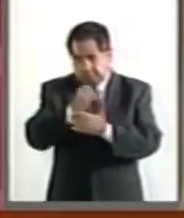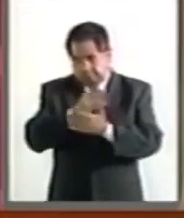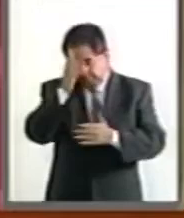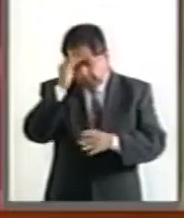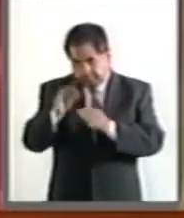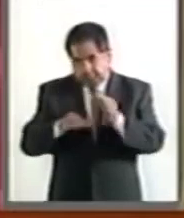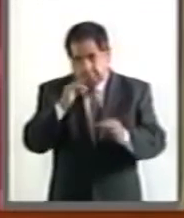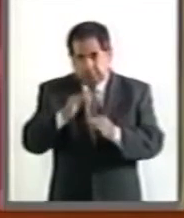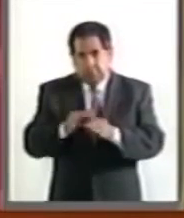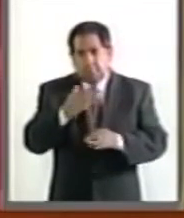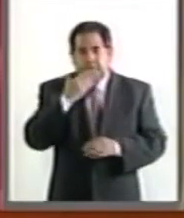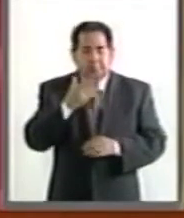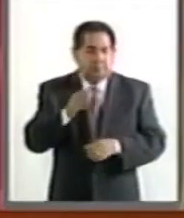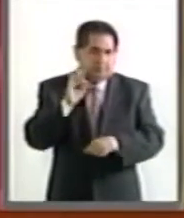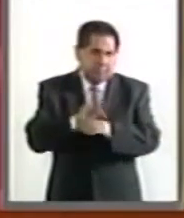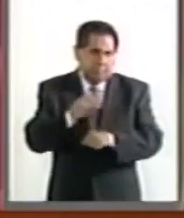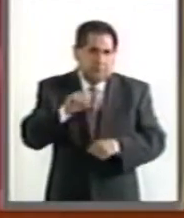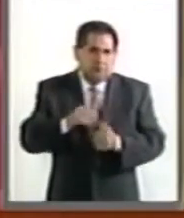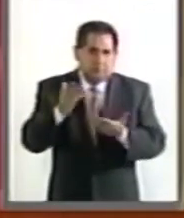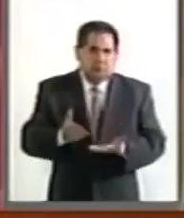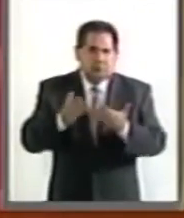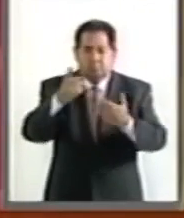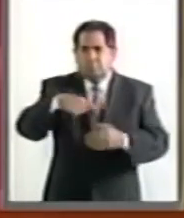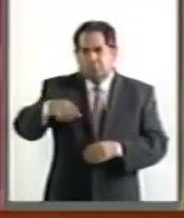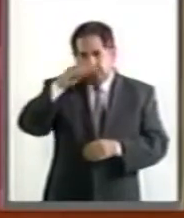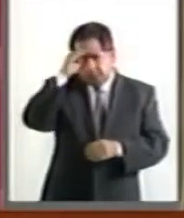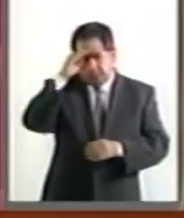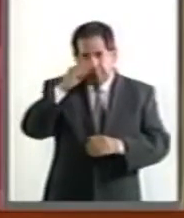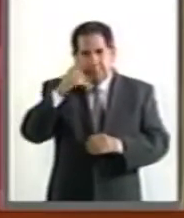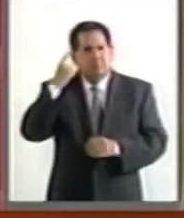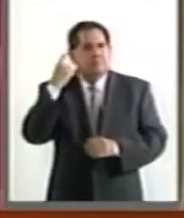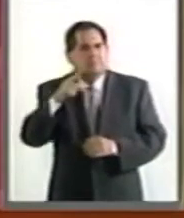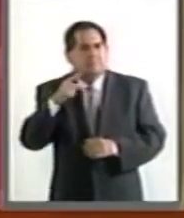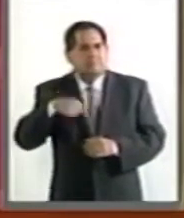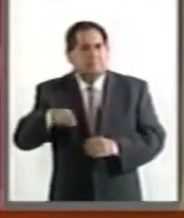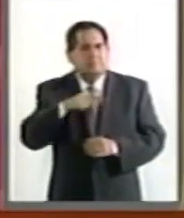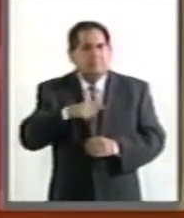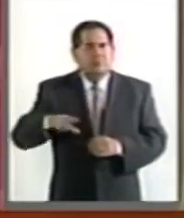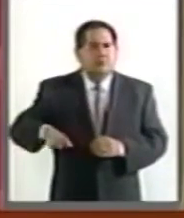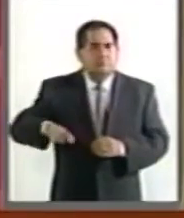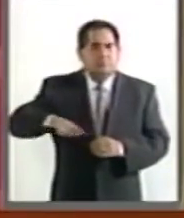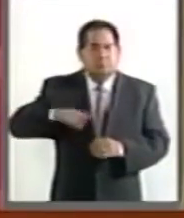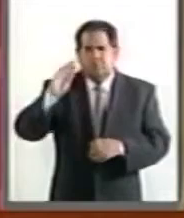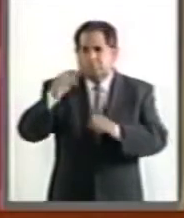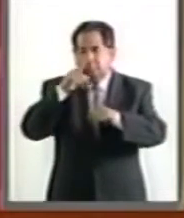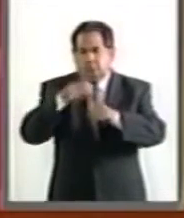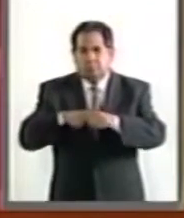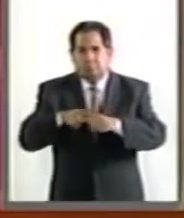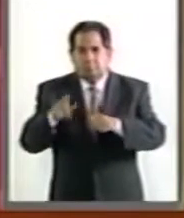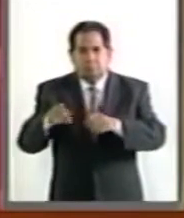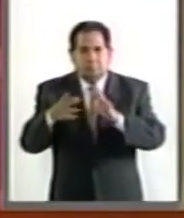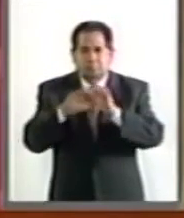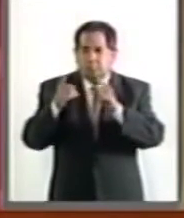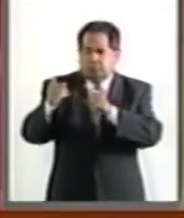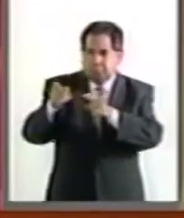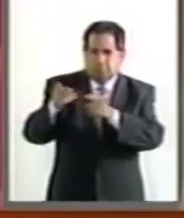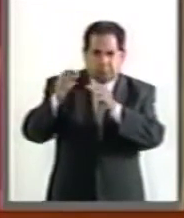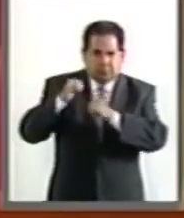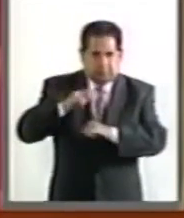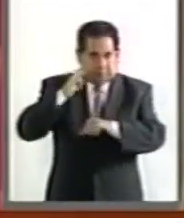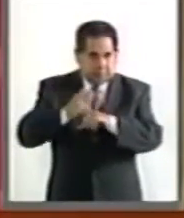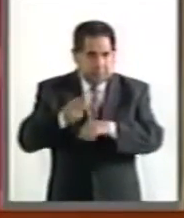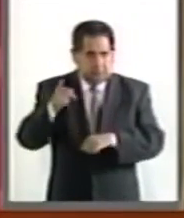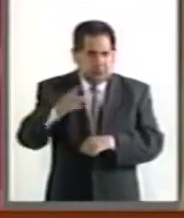de acuerdo que hoy se pone a consideración para que el gobierno federal, el Ejecutivo,